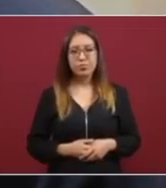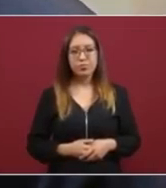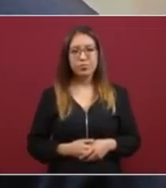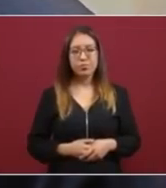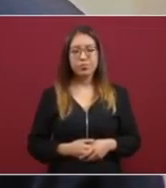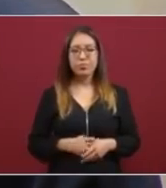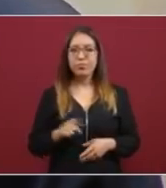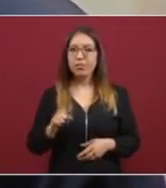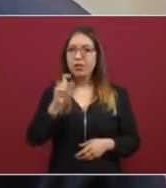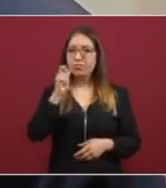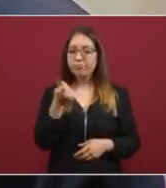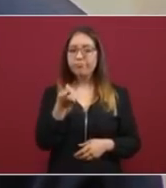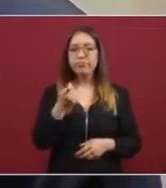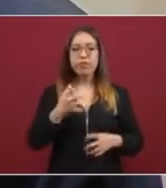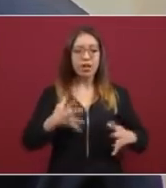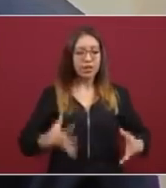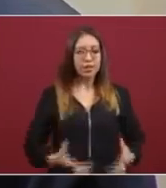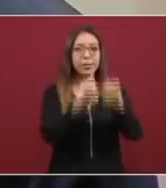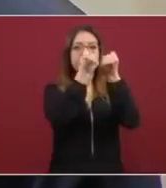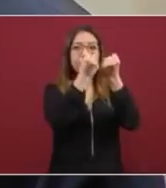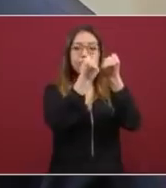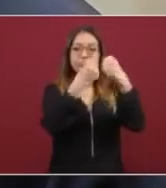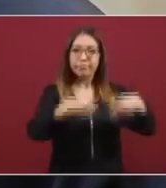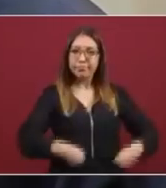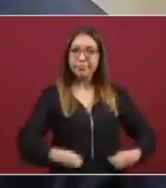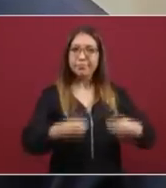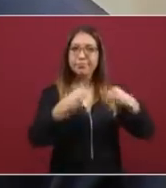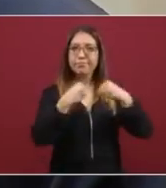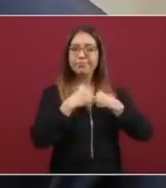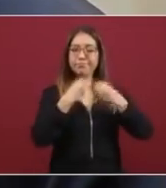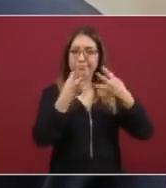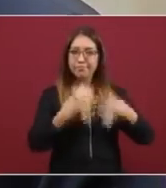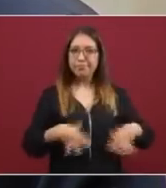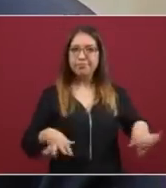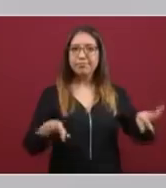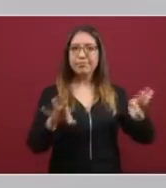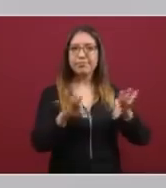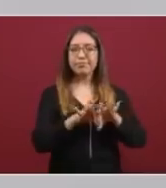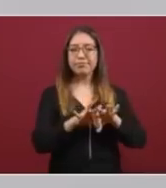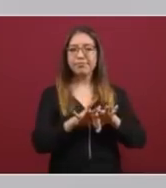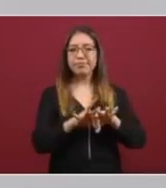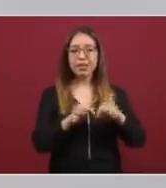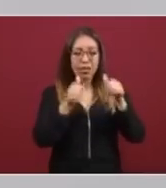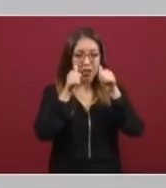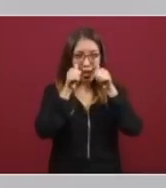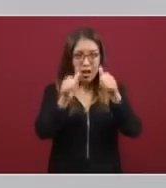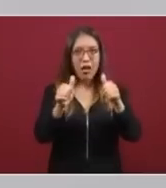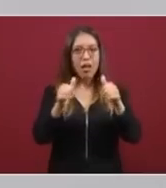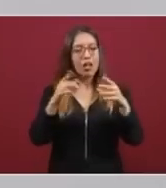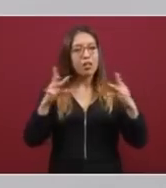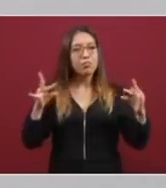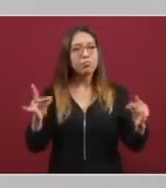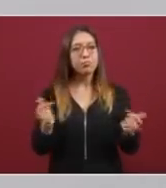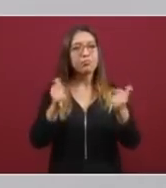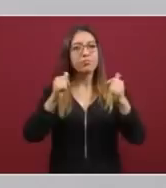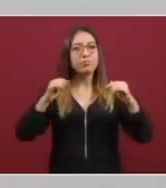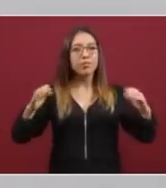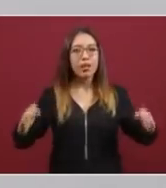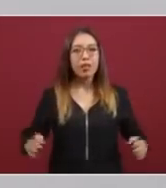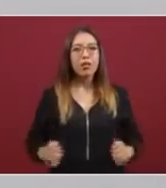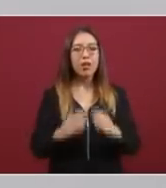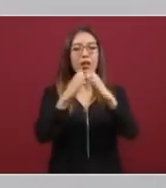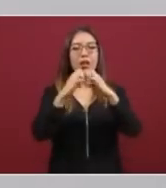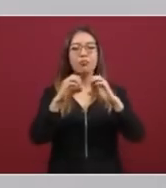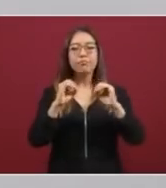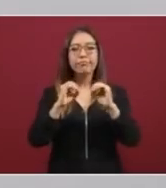rescaten vidas, el que se actúe en casos de